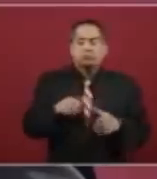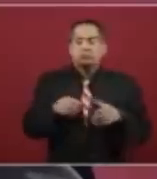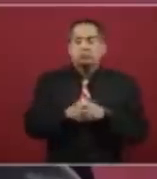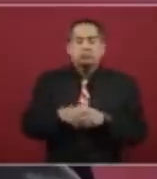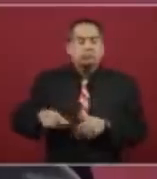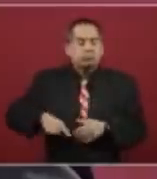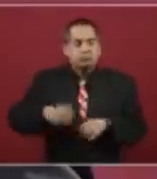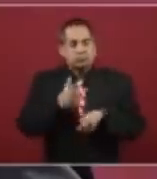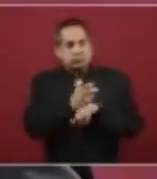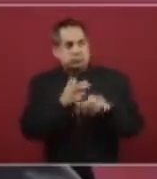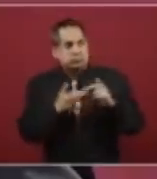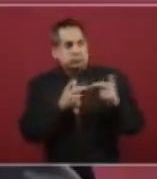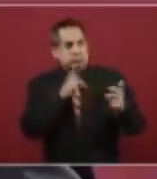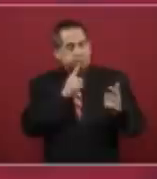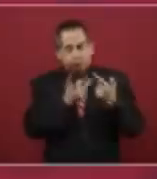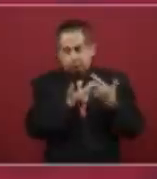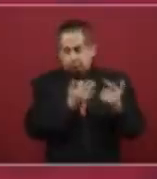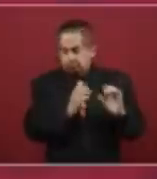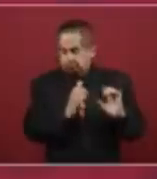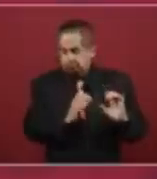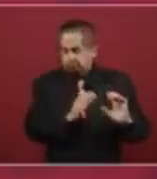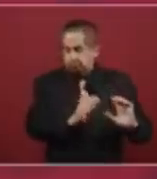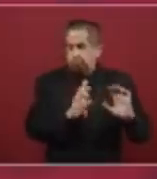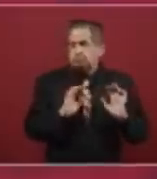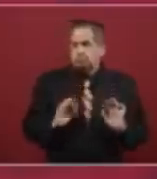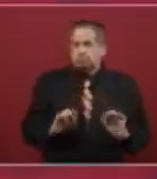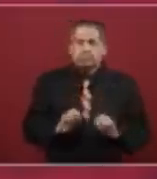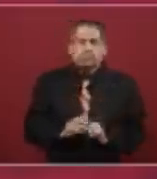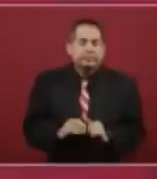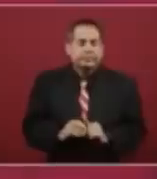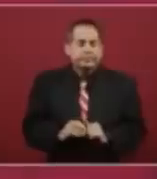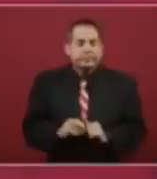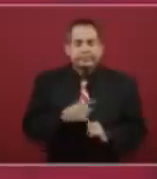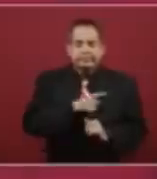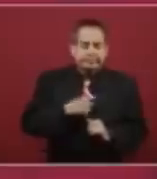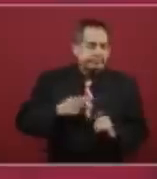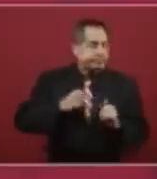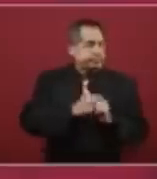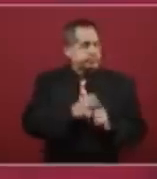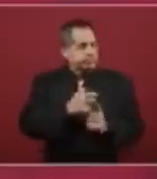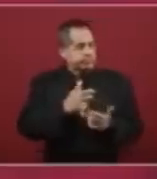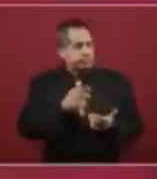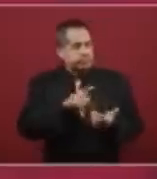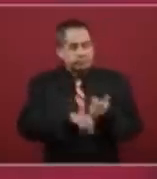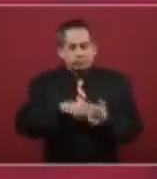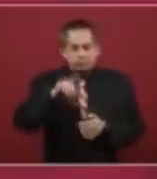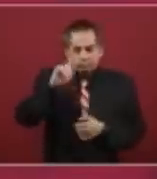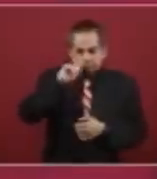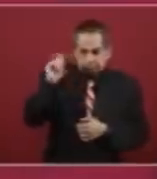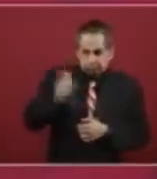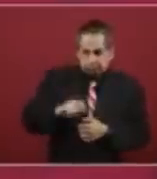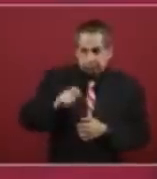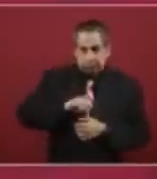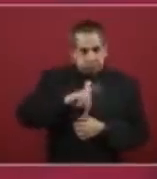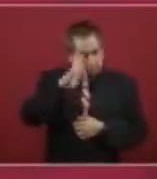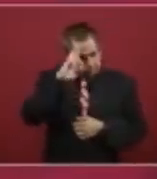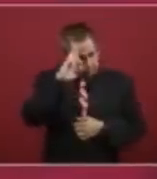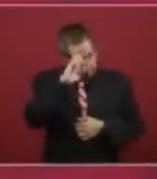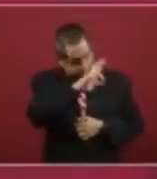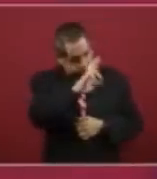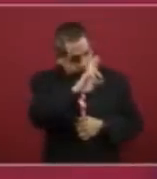gobierno estadounidense, que debe ser siempre una relación de amistad y de respeto